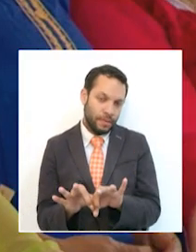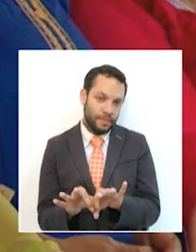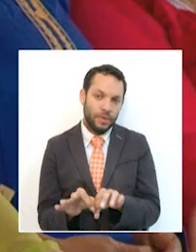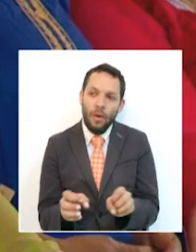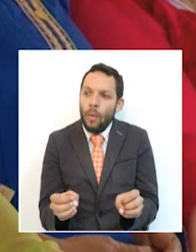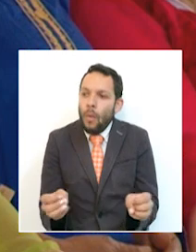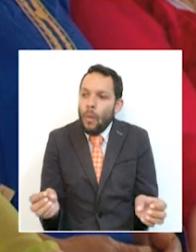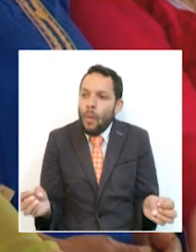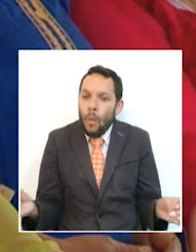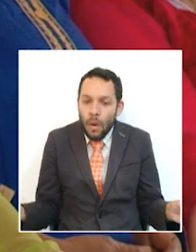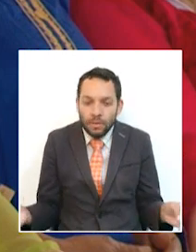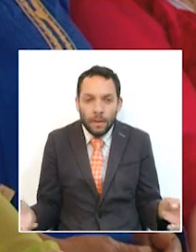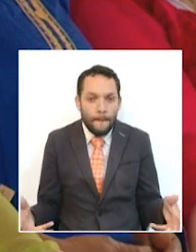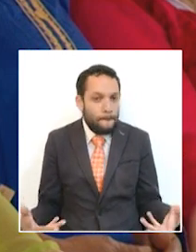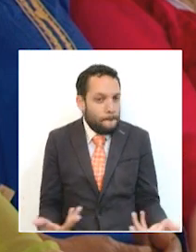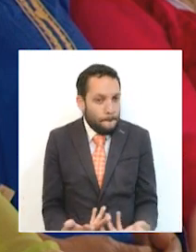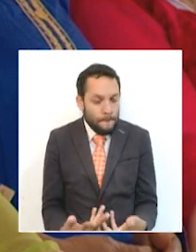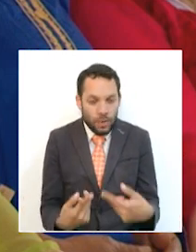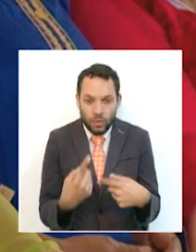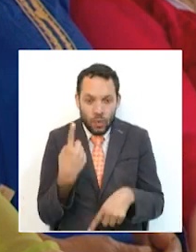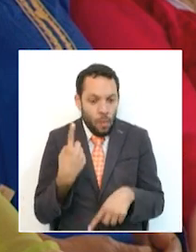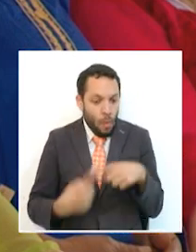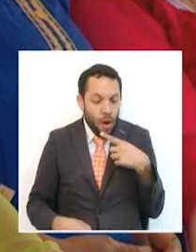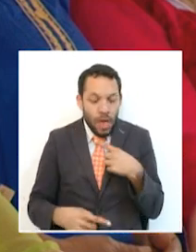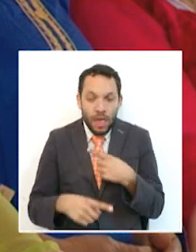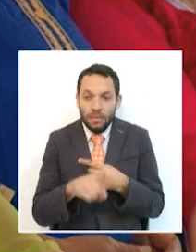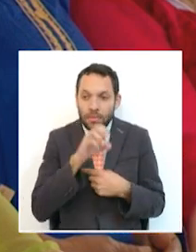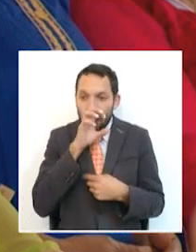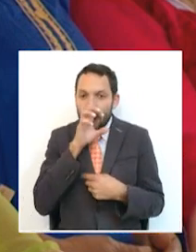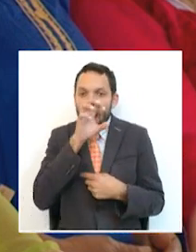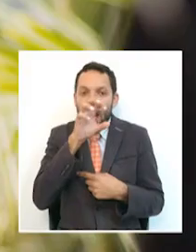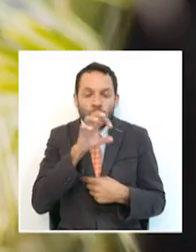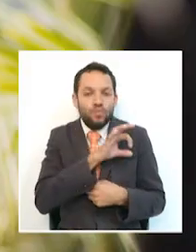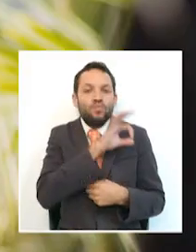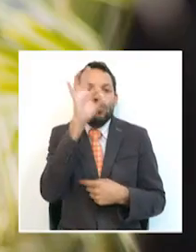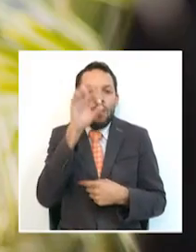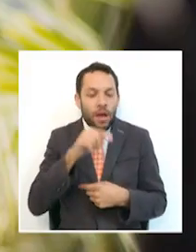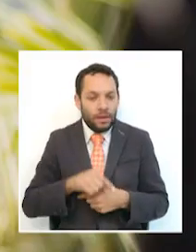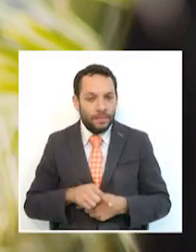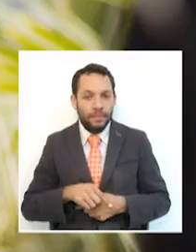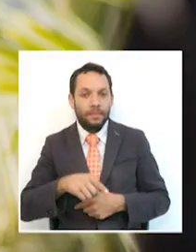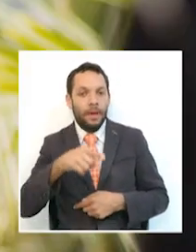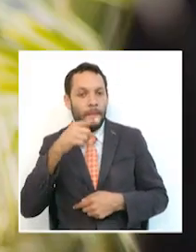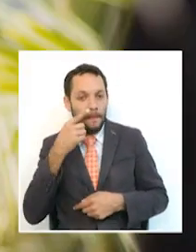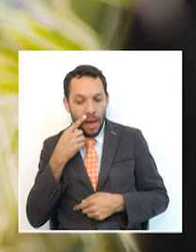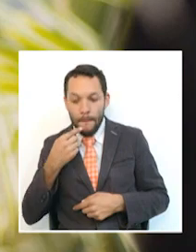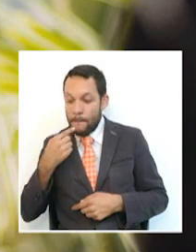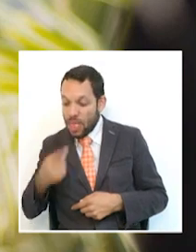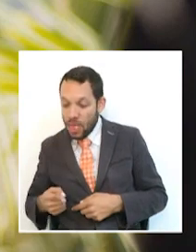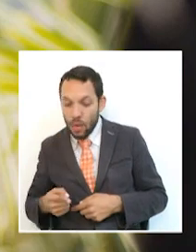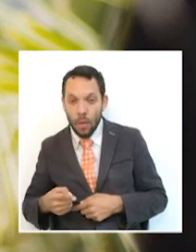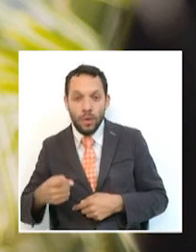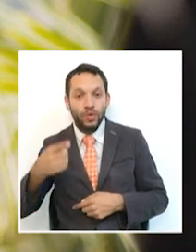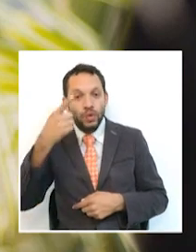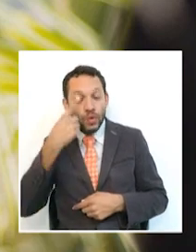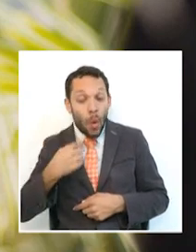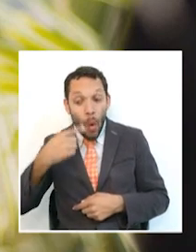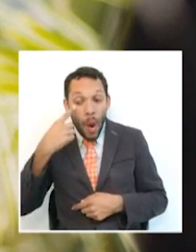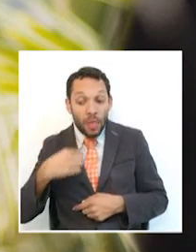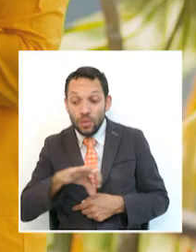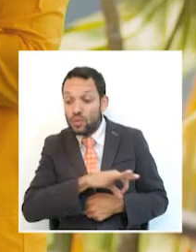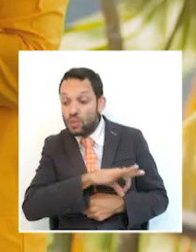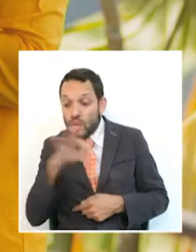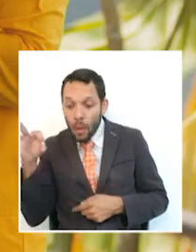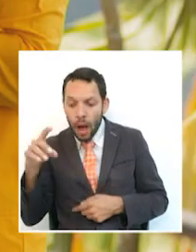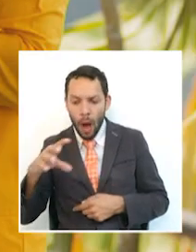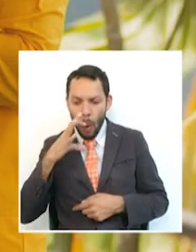yo no sabía que podía gritar yo nunca había gritado como en el caso mío que mi papá media los hombres no lloran y me pegaban con un